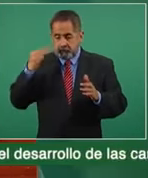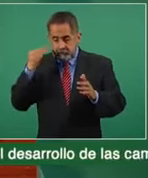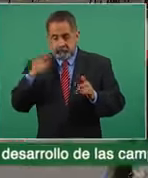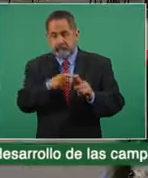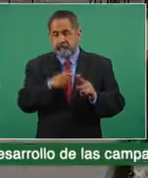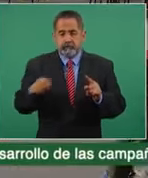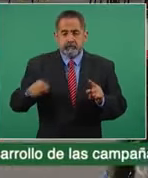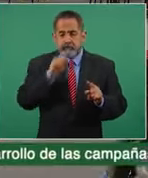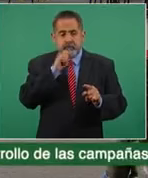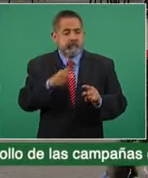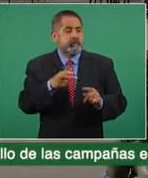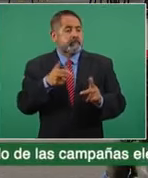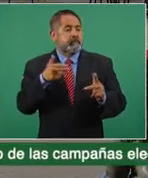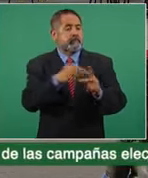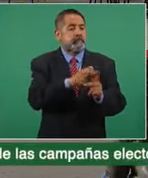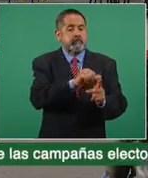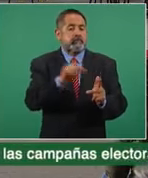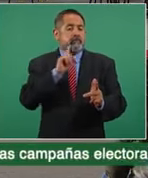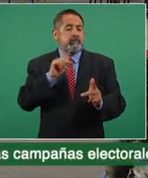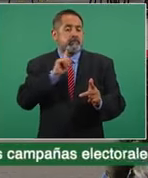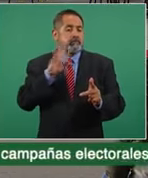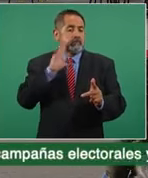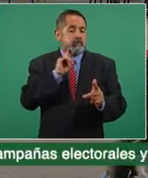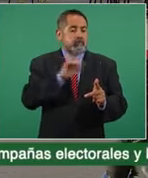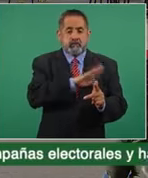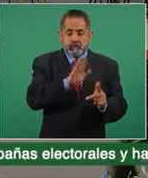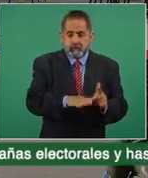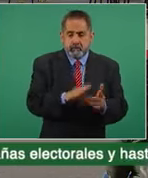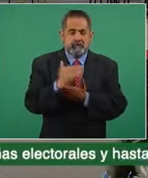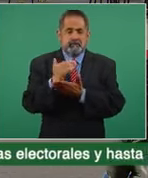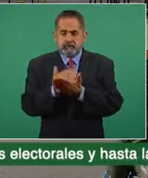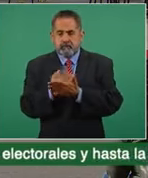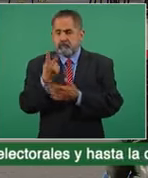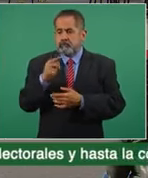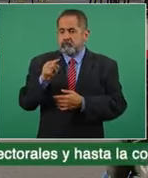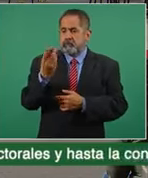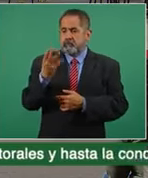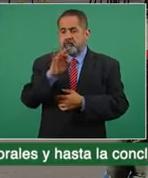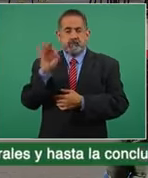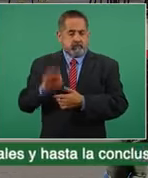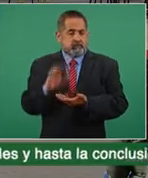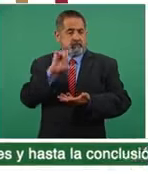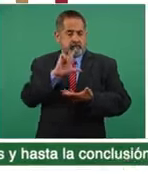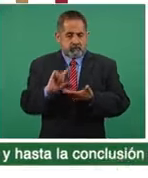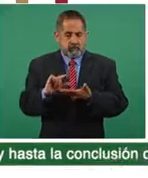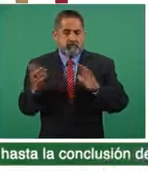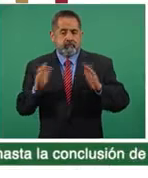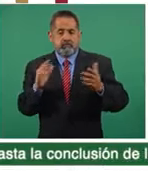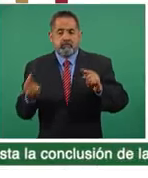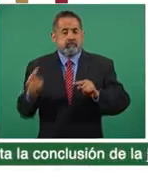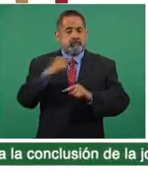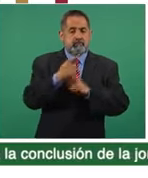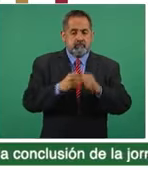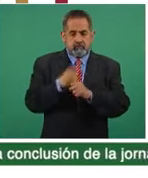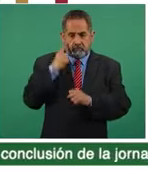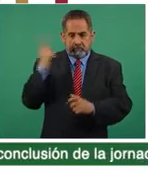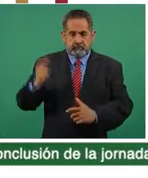del feminicidio, delito que bajó 2.4% respecto al primer trimestre del año